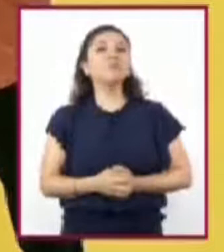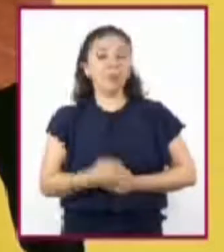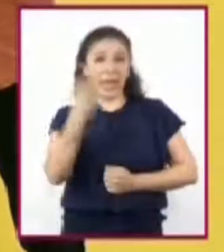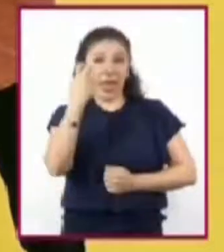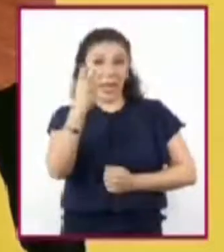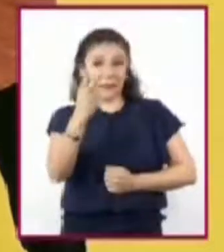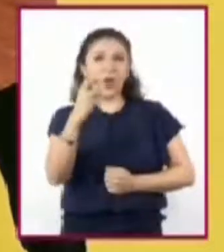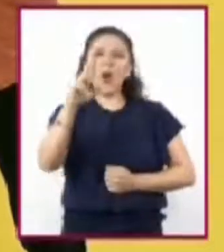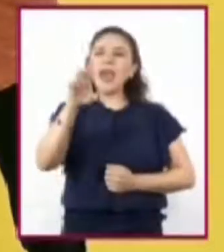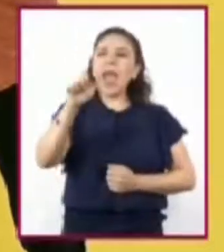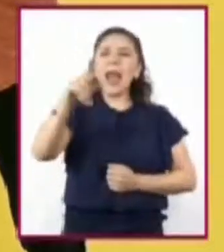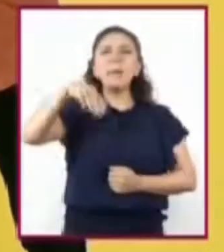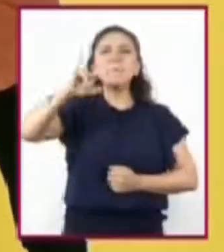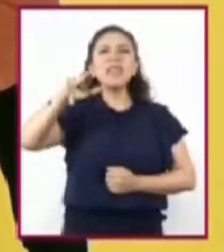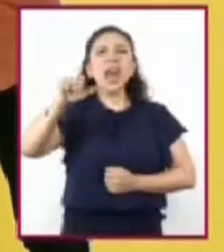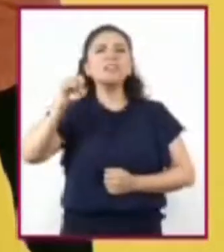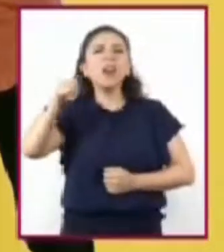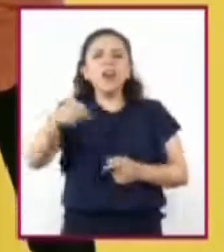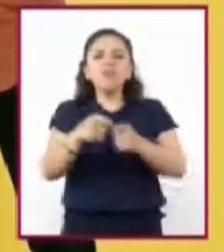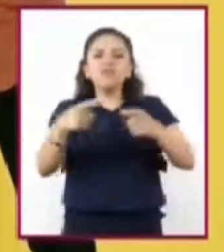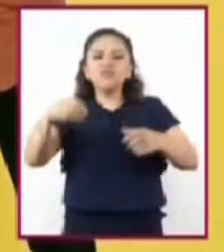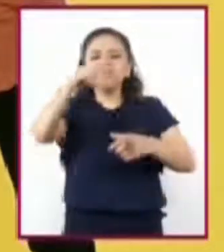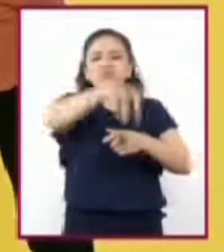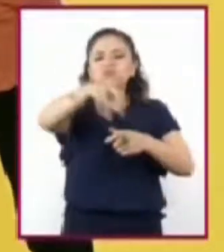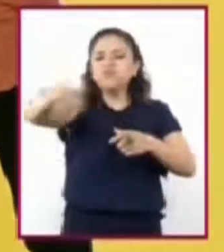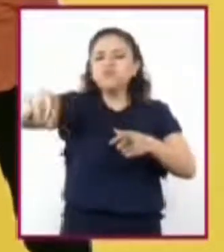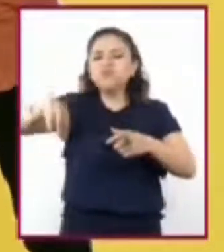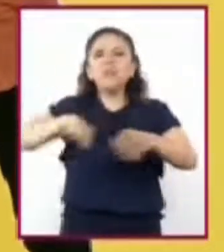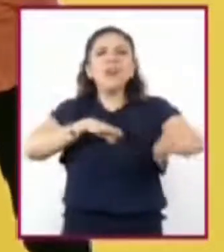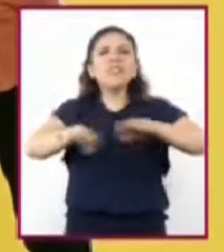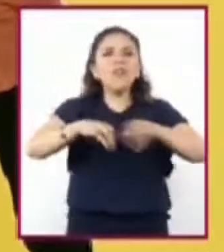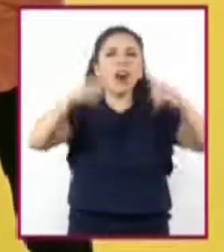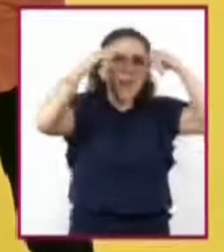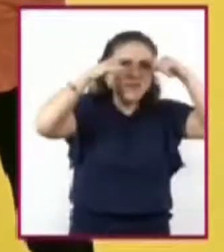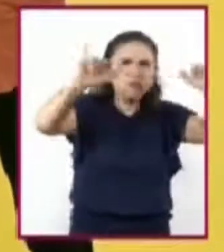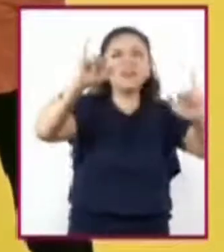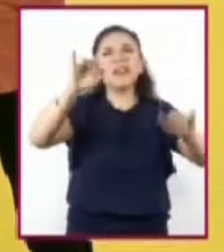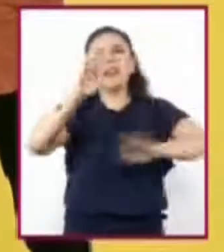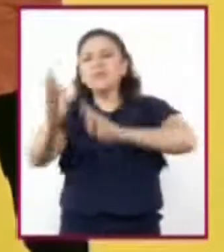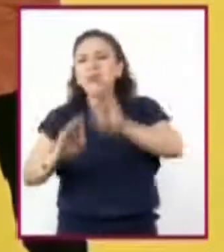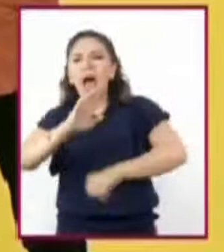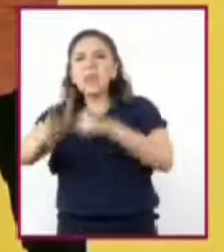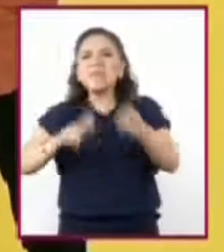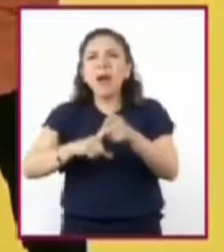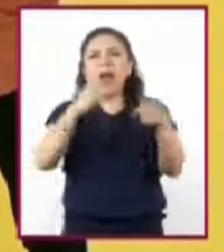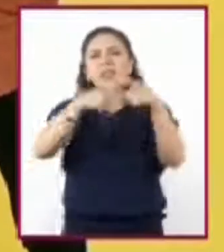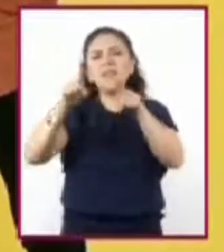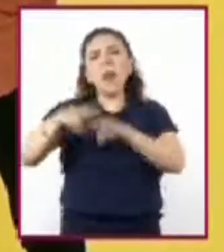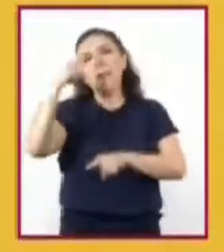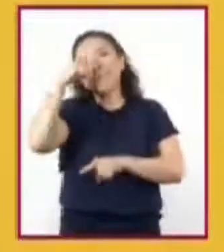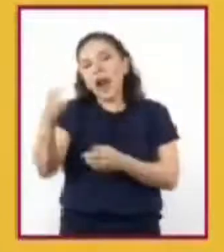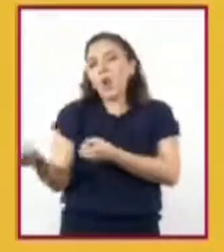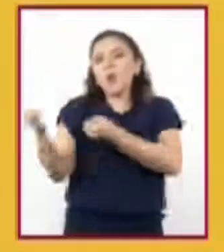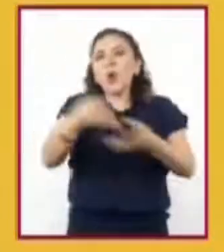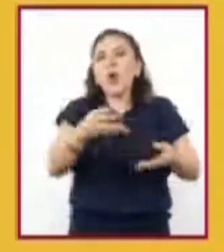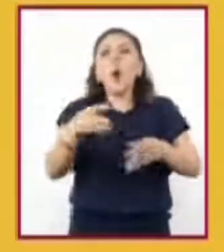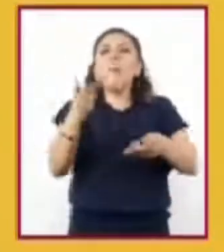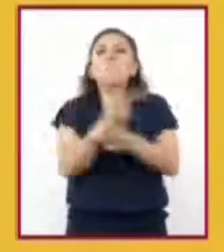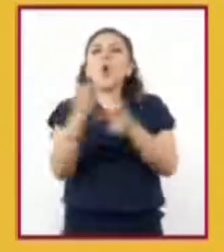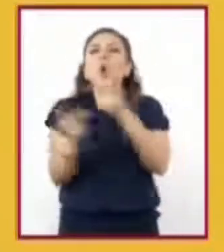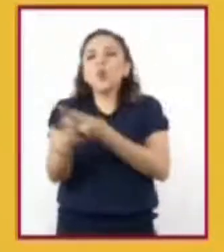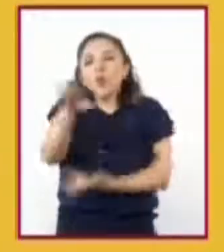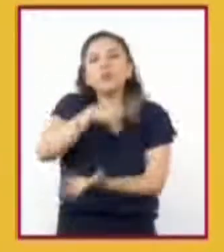de los reales de minas se desarrollaron complejos agrícolas y ganaderos que abastecían de productos a los centros mineros.